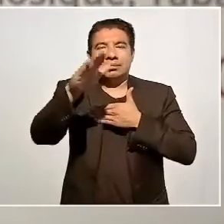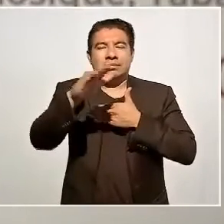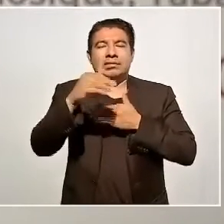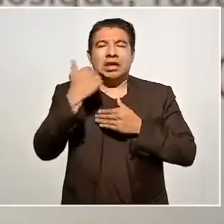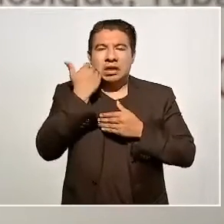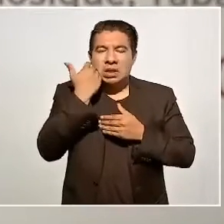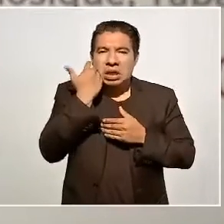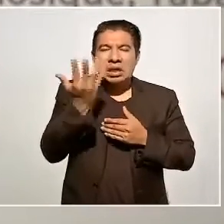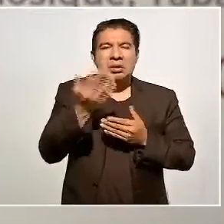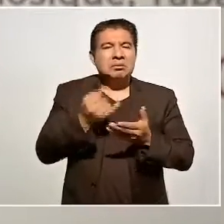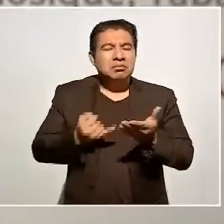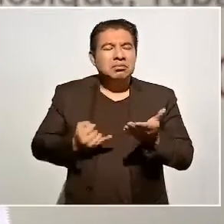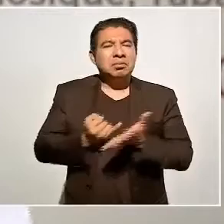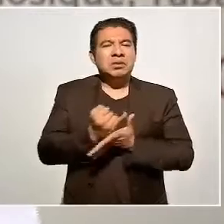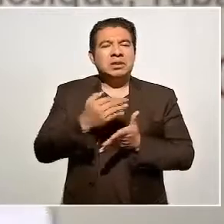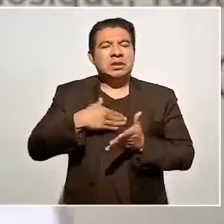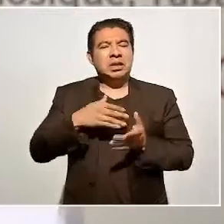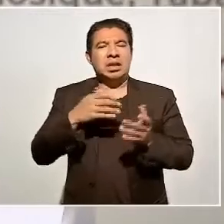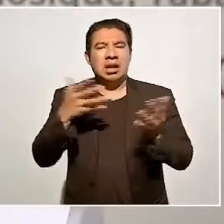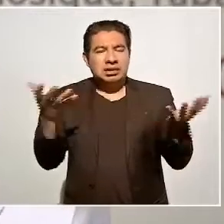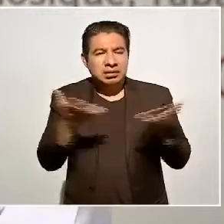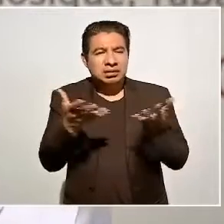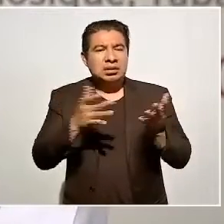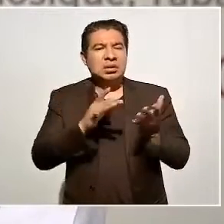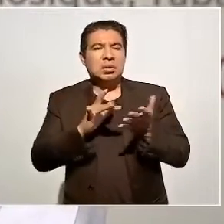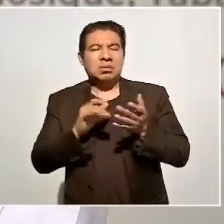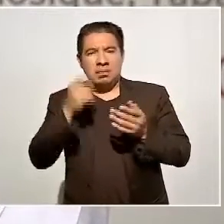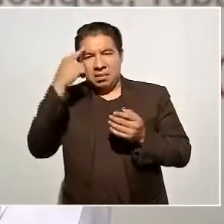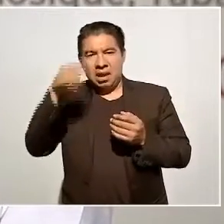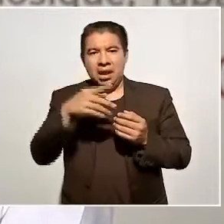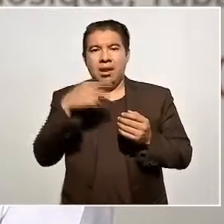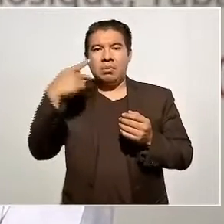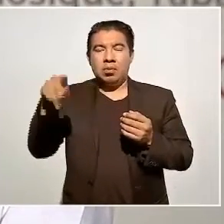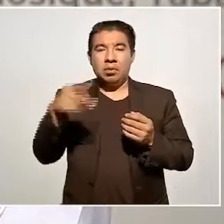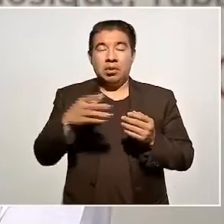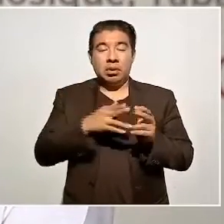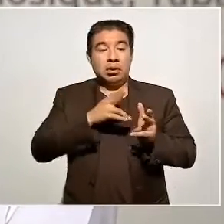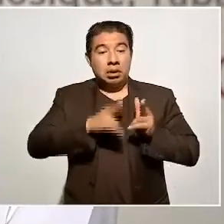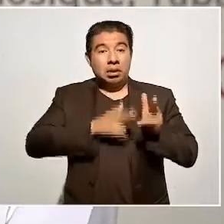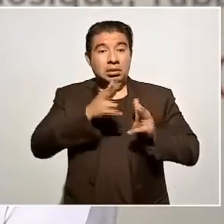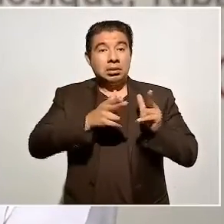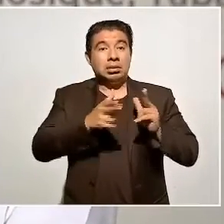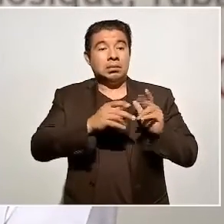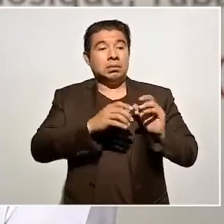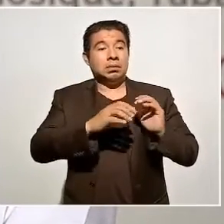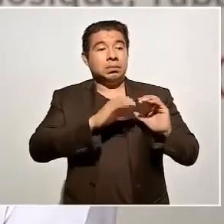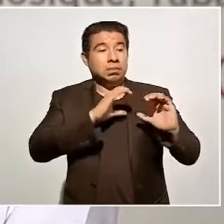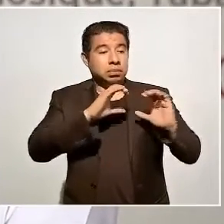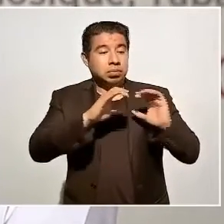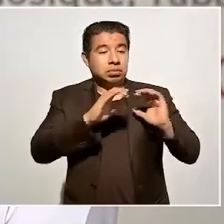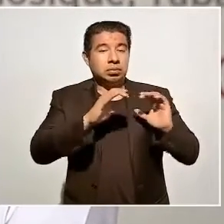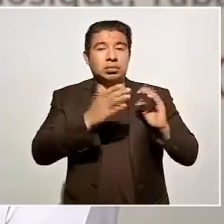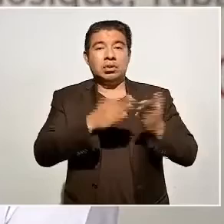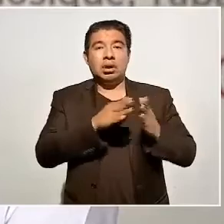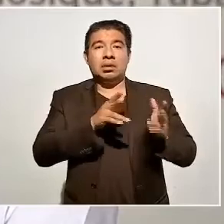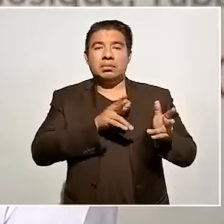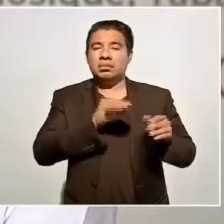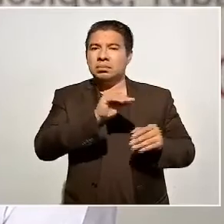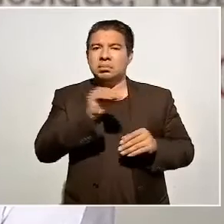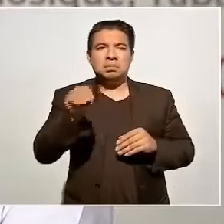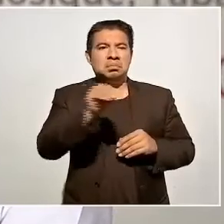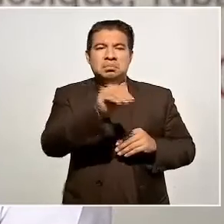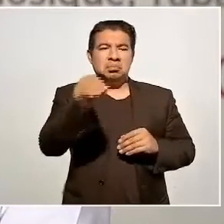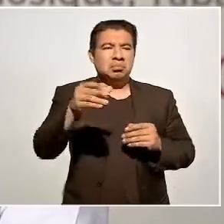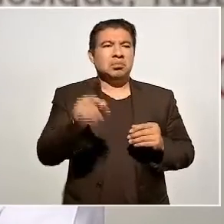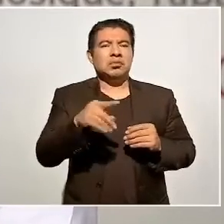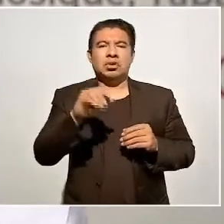apostar a la comunicación por trenes, como en otros países,